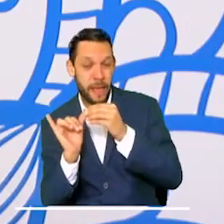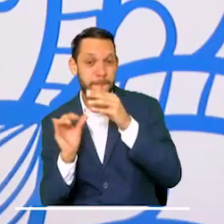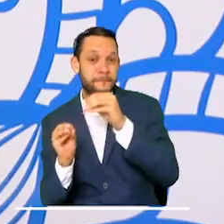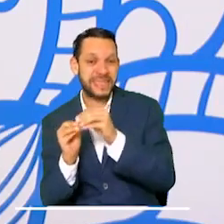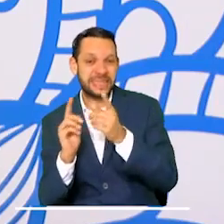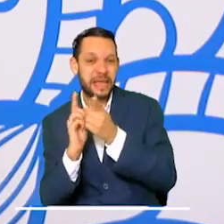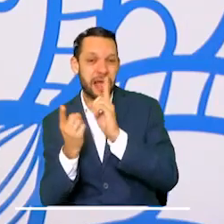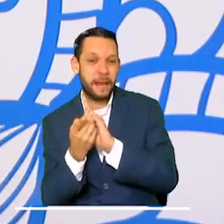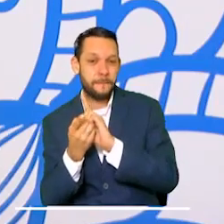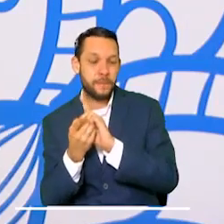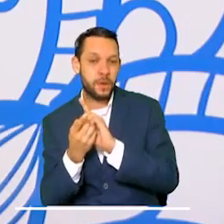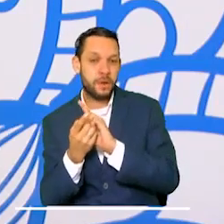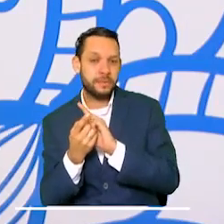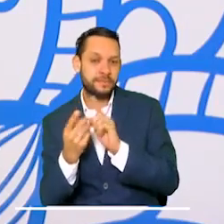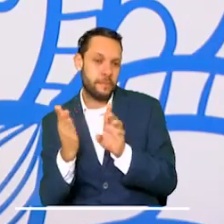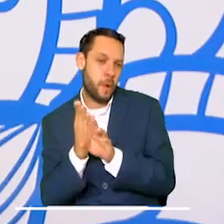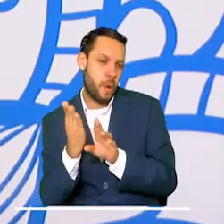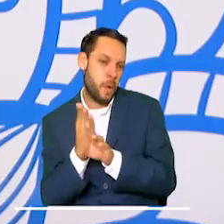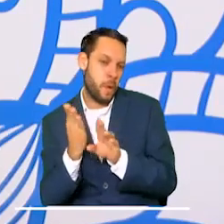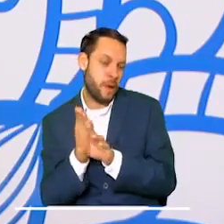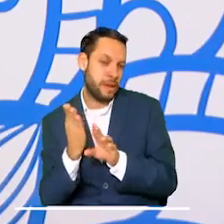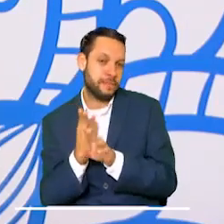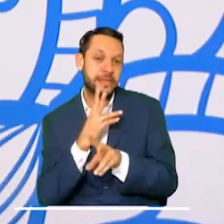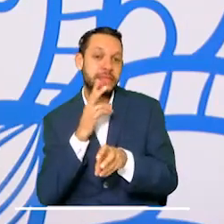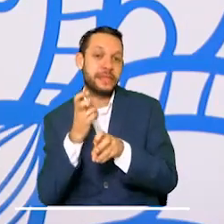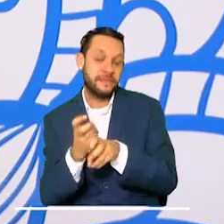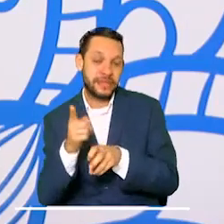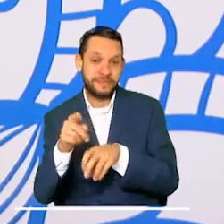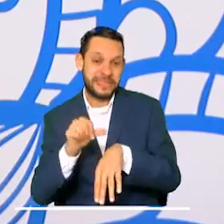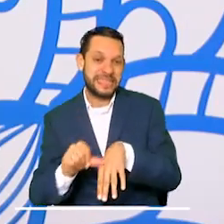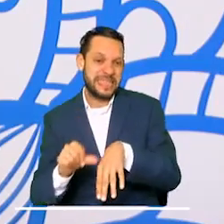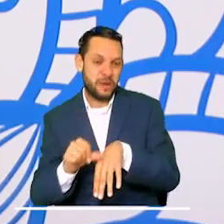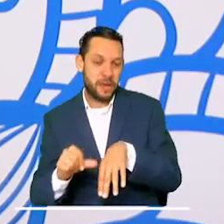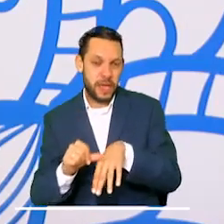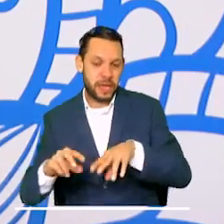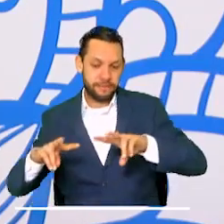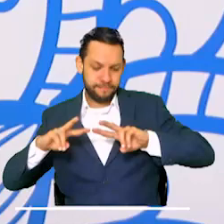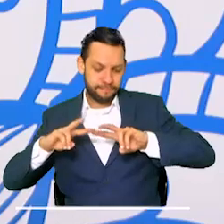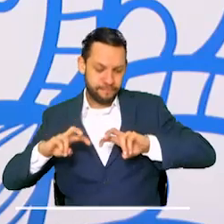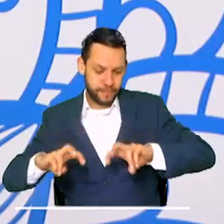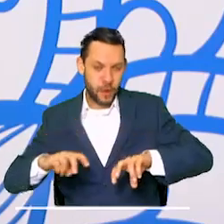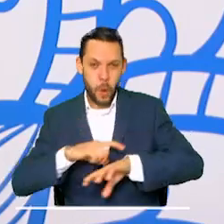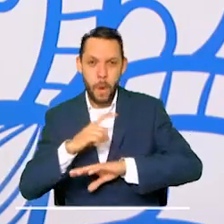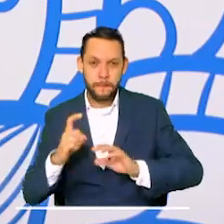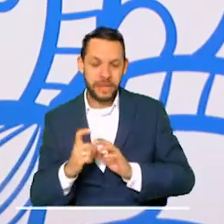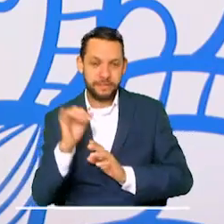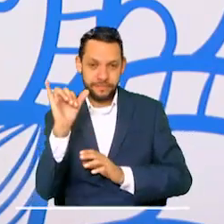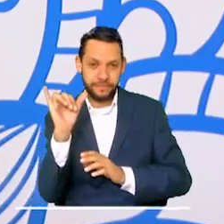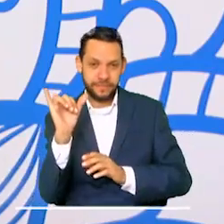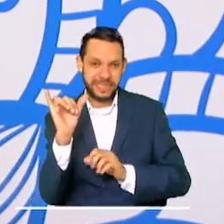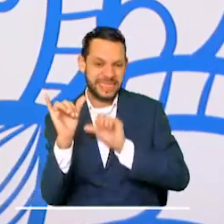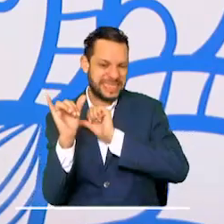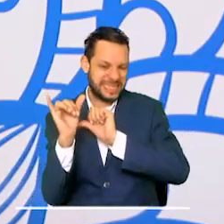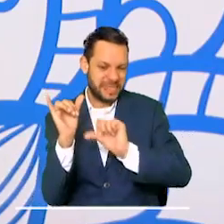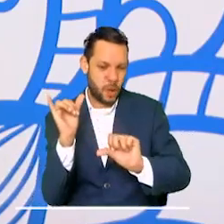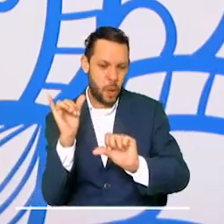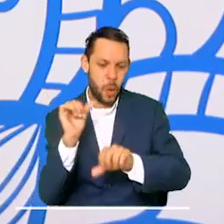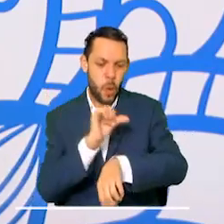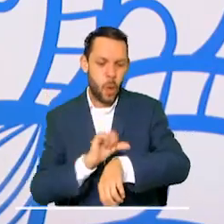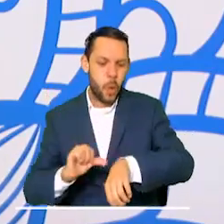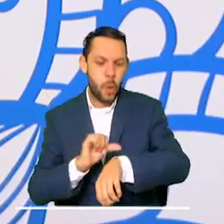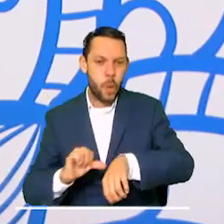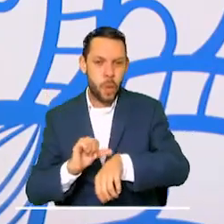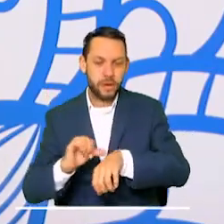vida. Y una histerectomía es una cirugía pues muy grande, es una cirugía en la que se saca el útero, dependiendo de la condición de la